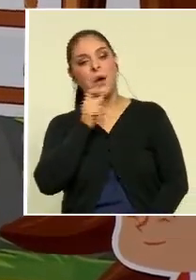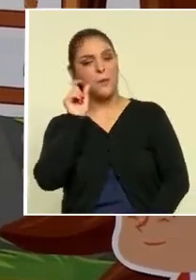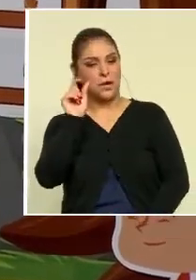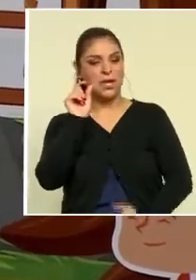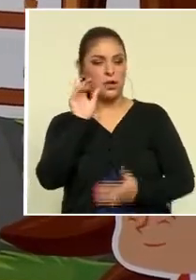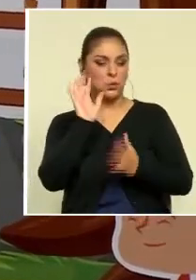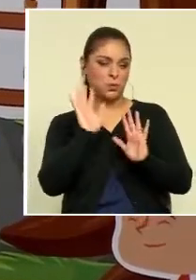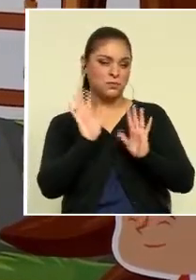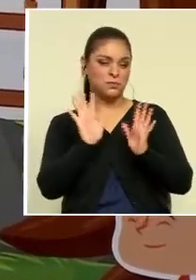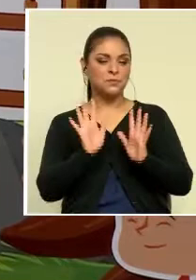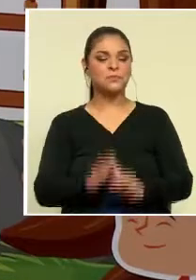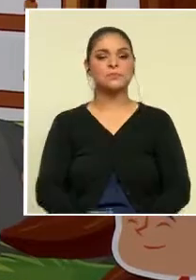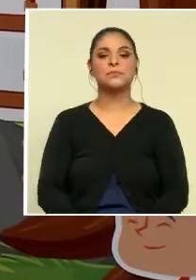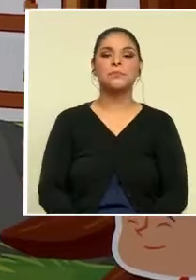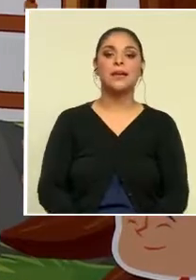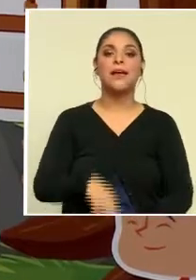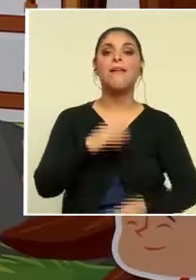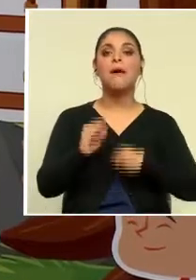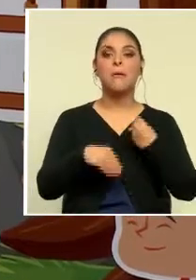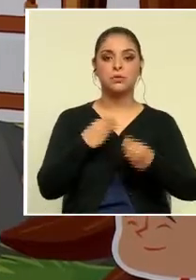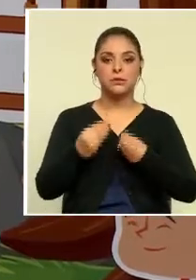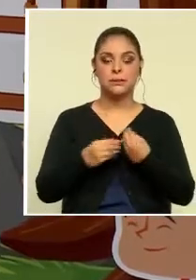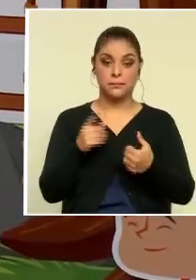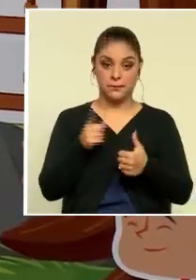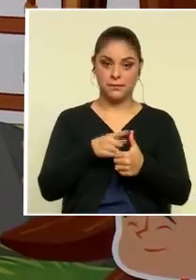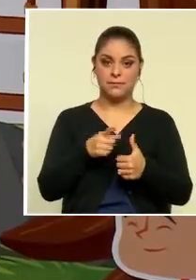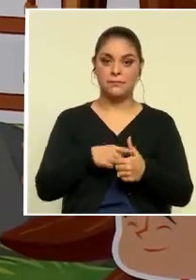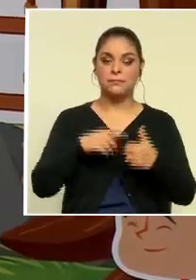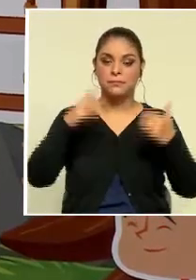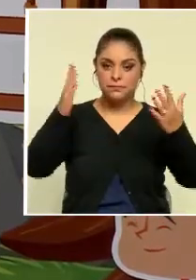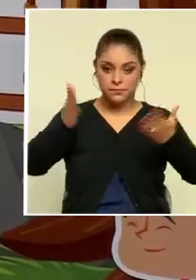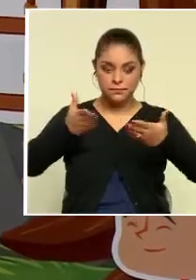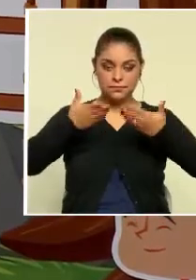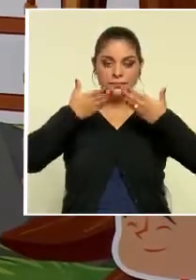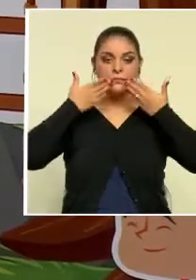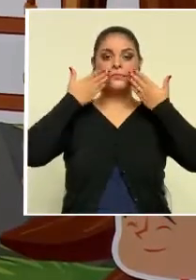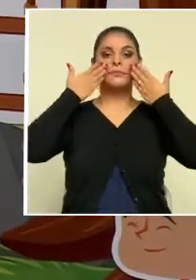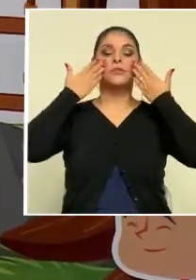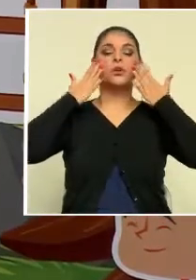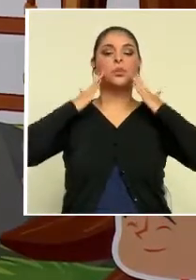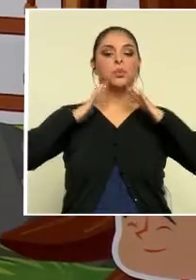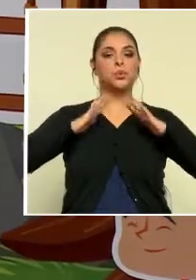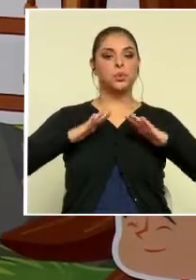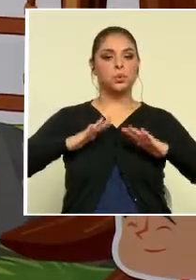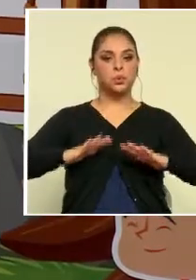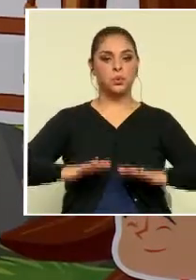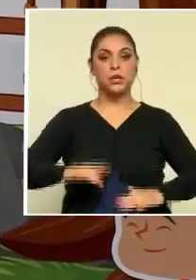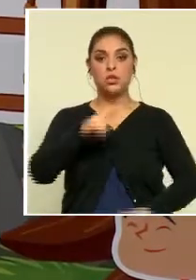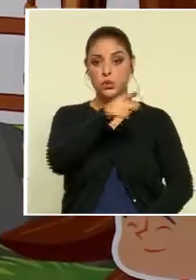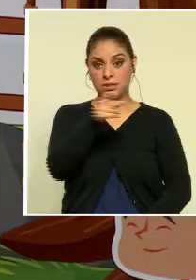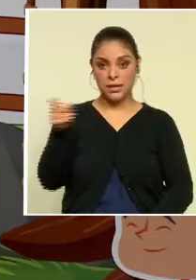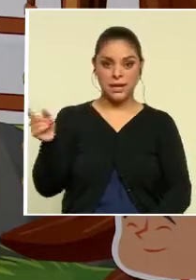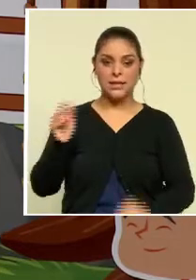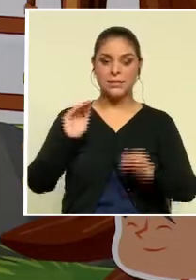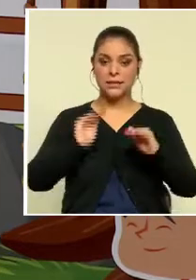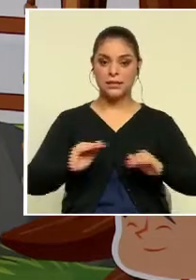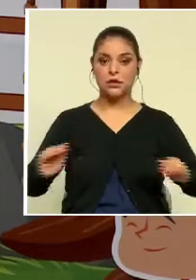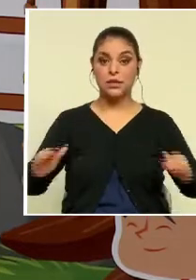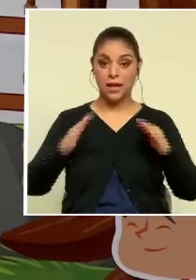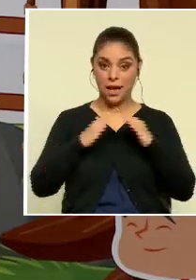todo entonces qué vamos a hacer primero vamos a respirar porque nos vamos a relajar si algún niño o niña en casa